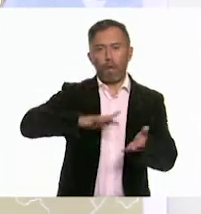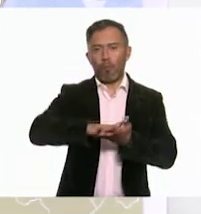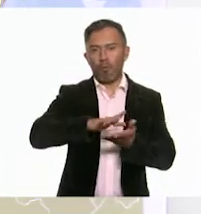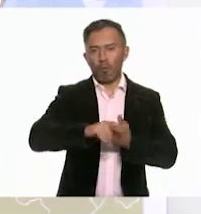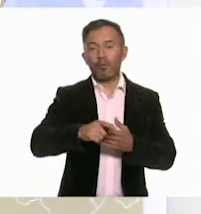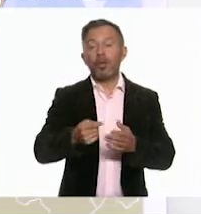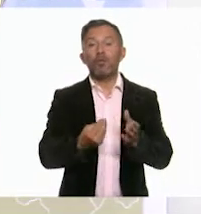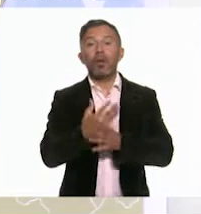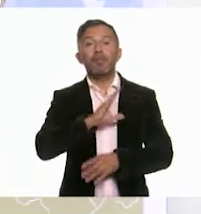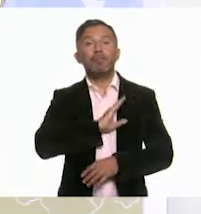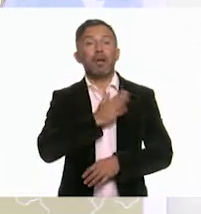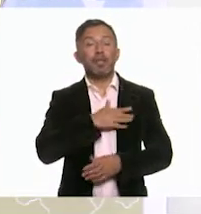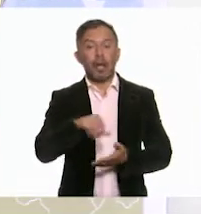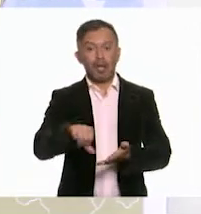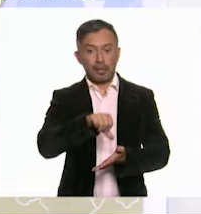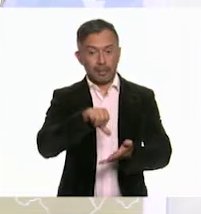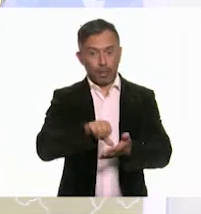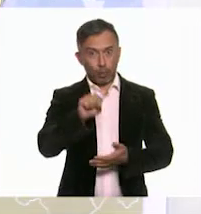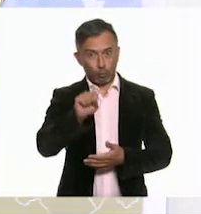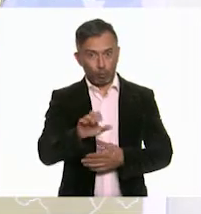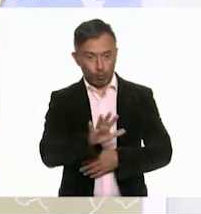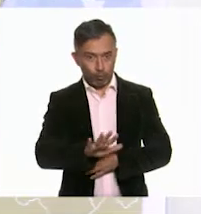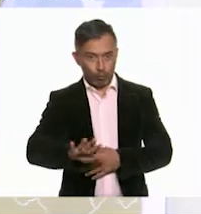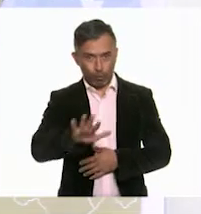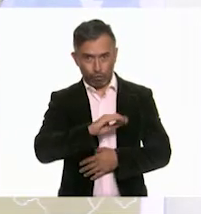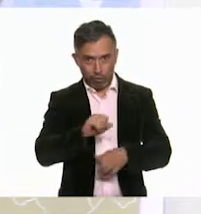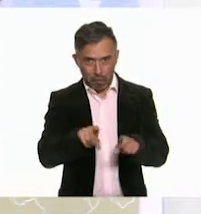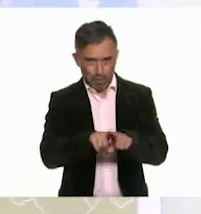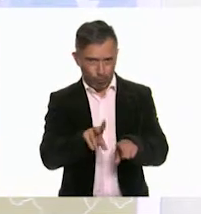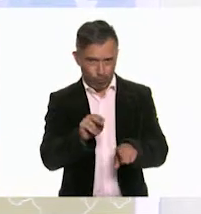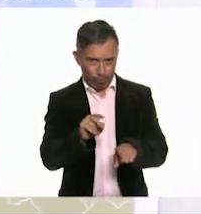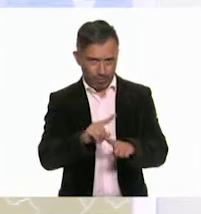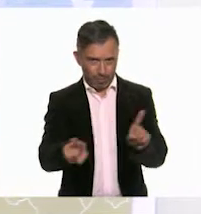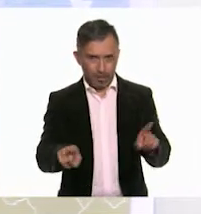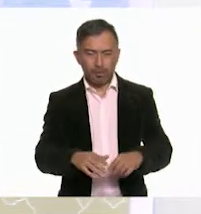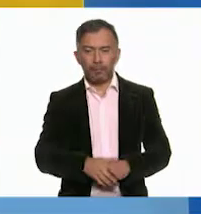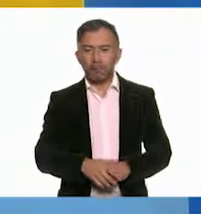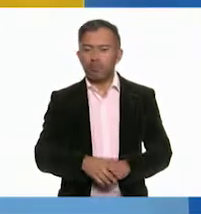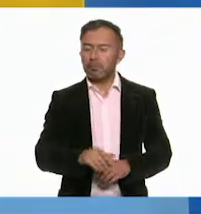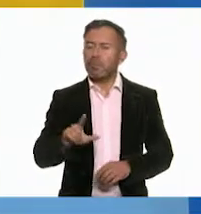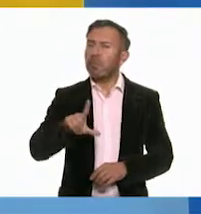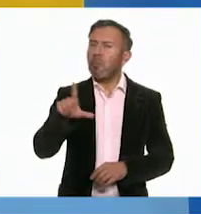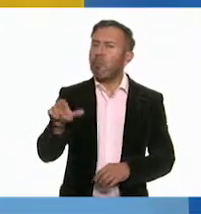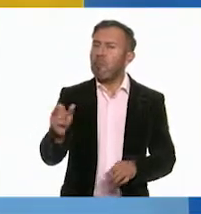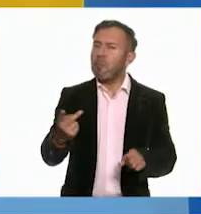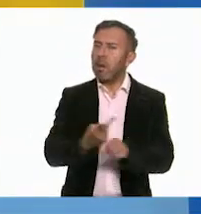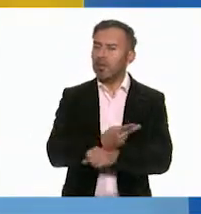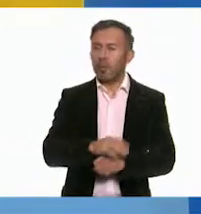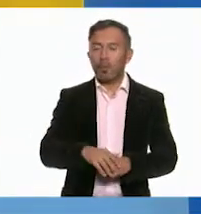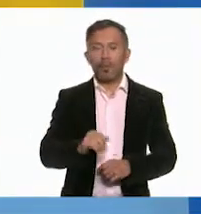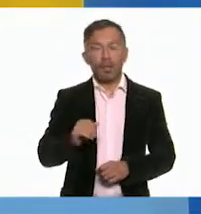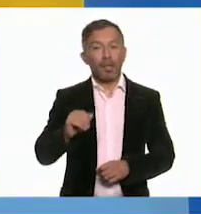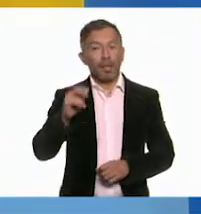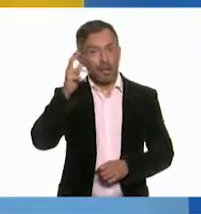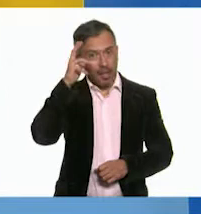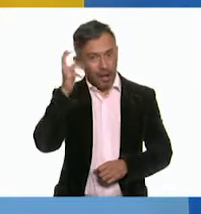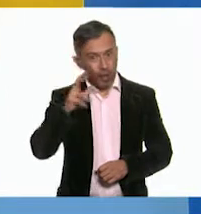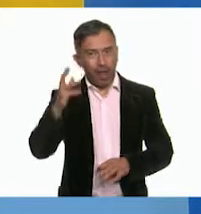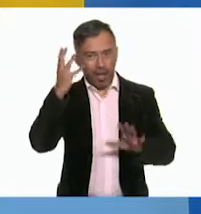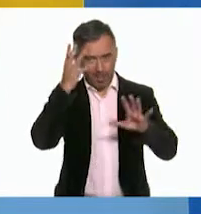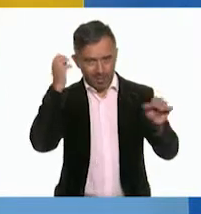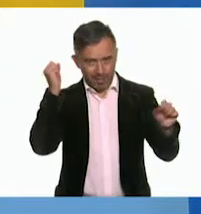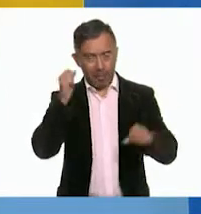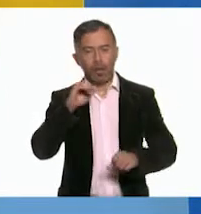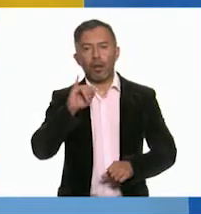España aún no ocurría lo mismo. ¿Y qué pasó después? Miguel Hidalgo, Ignacio Allende, Juan Aldama y los